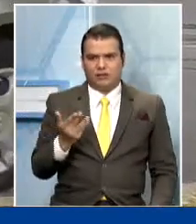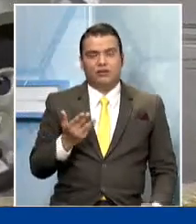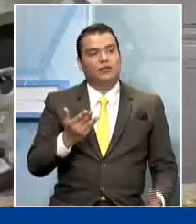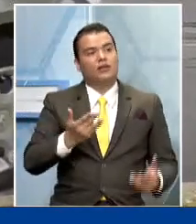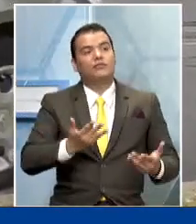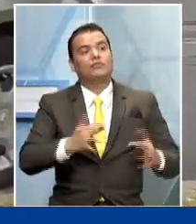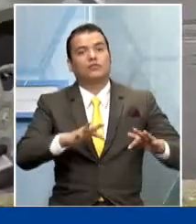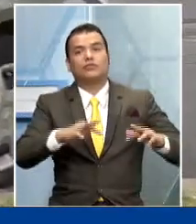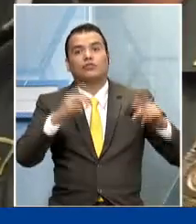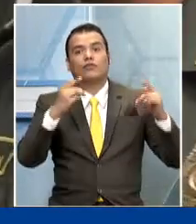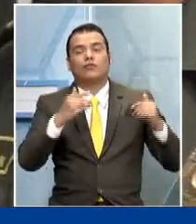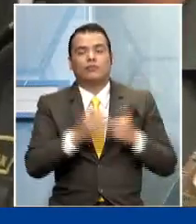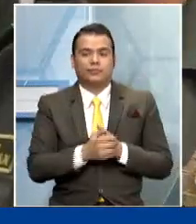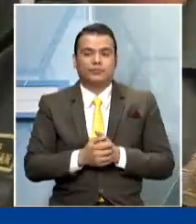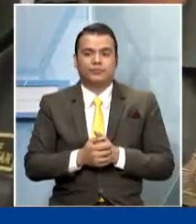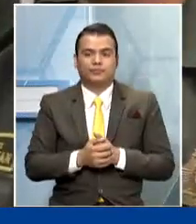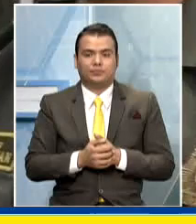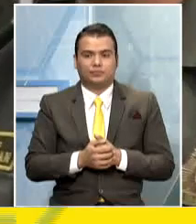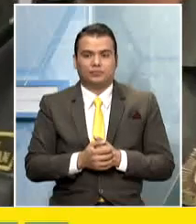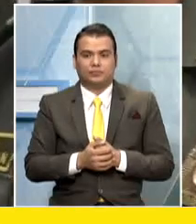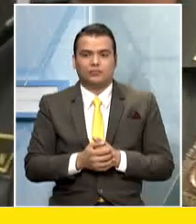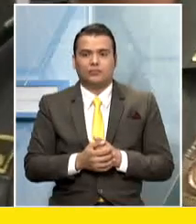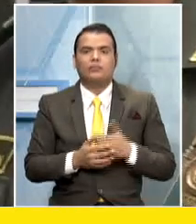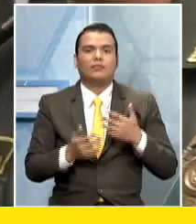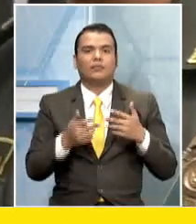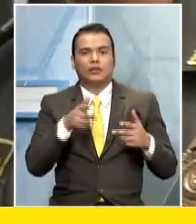para obligarlo a detenerse. Abordan el vehículo,